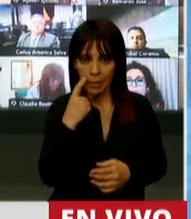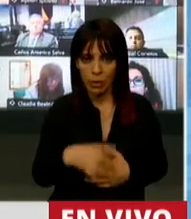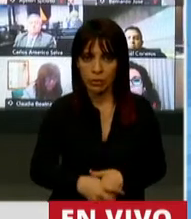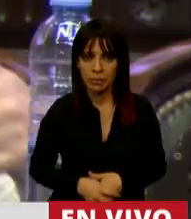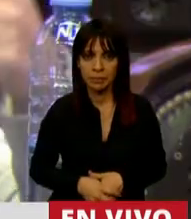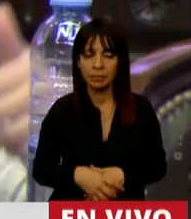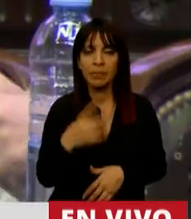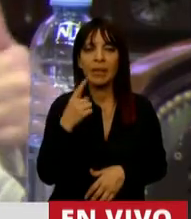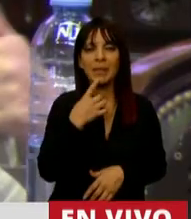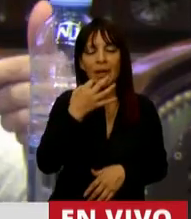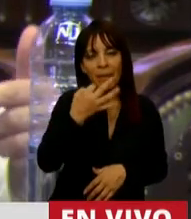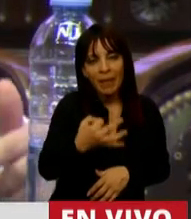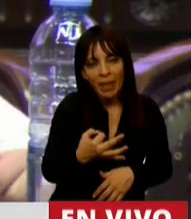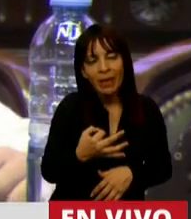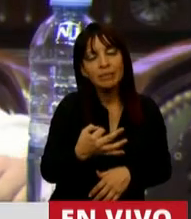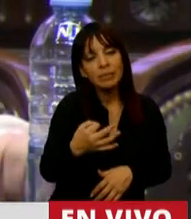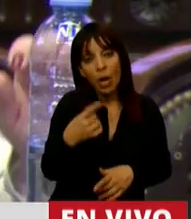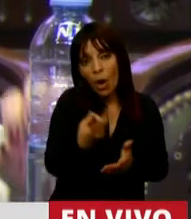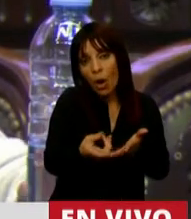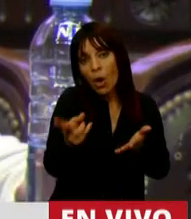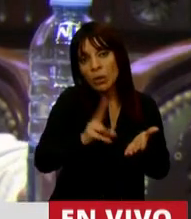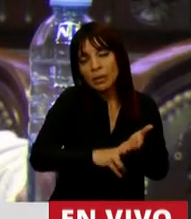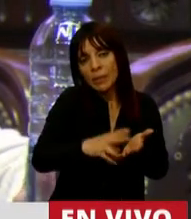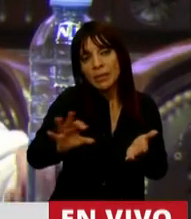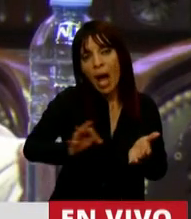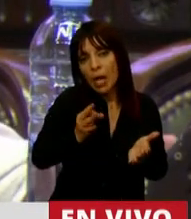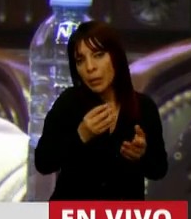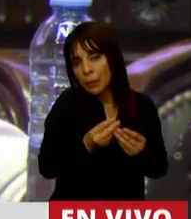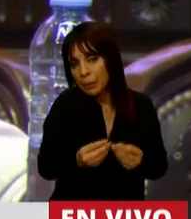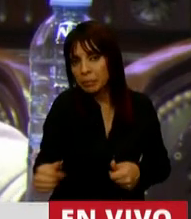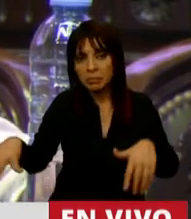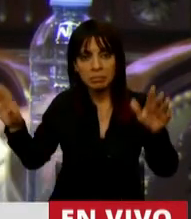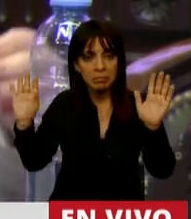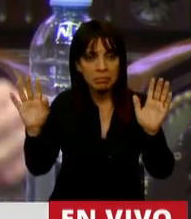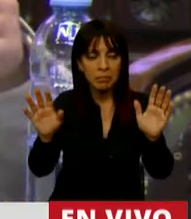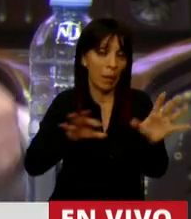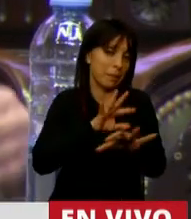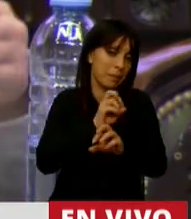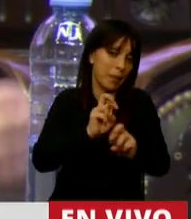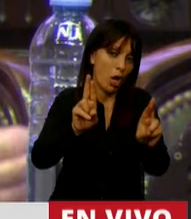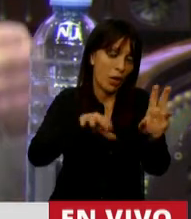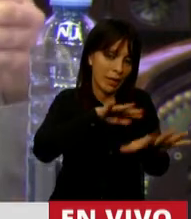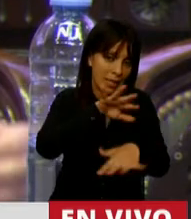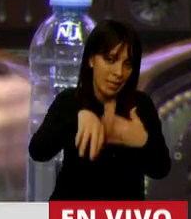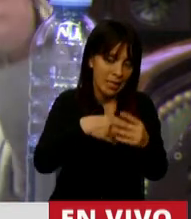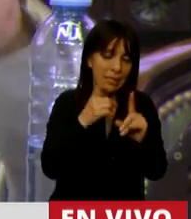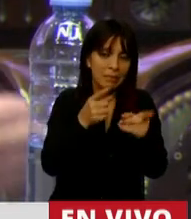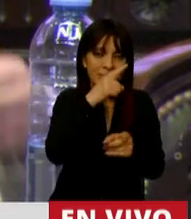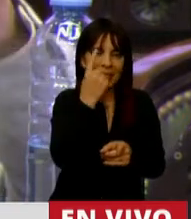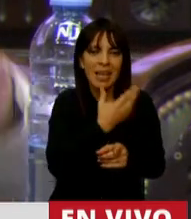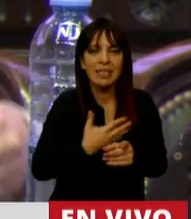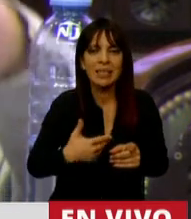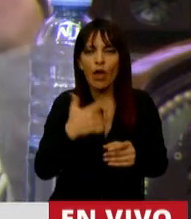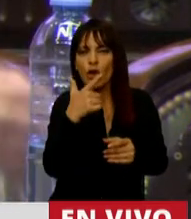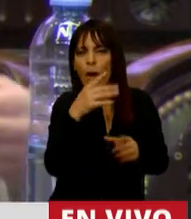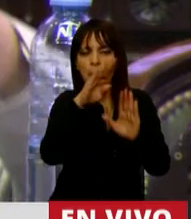la verdad que se va otro año, con la peor de las crisis incluidas, y seguimos sin un Estado que establezca